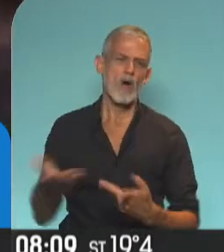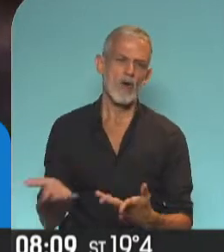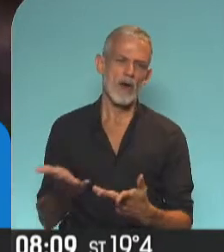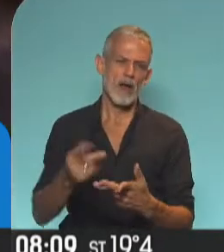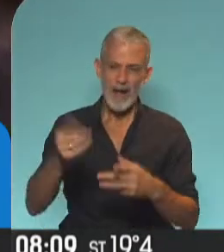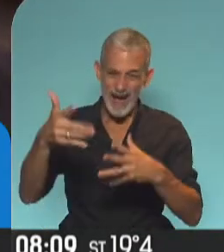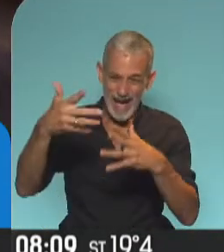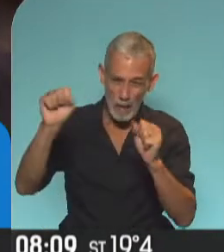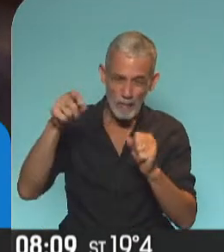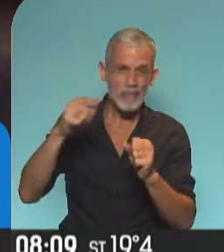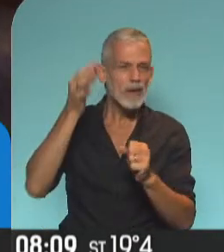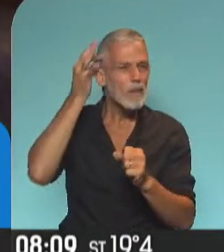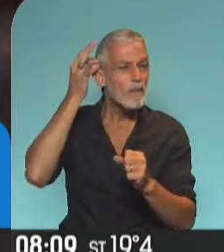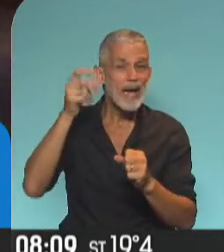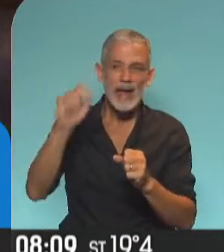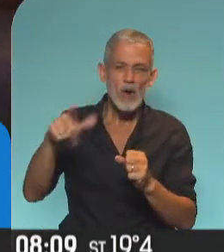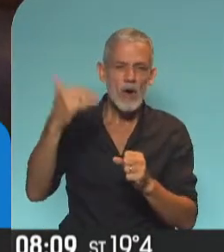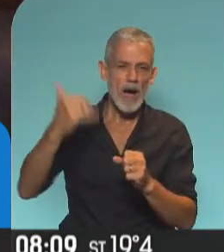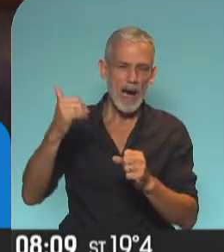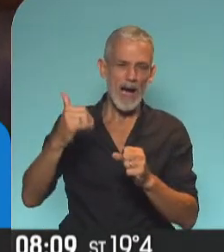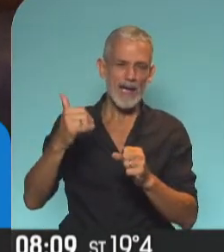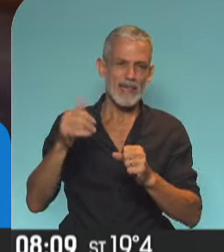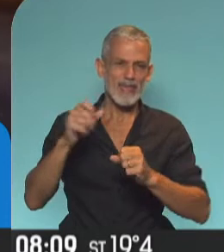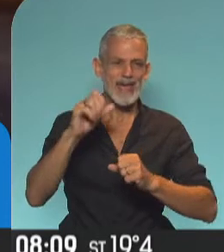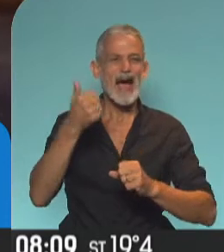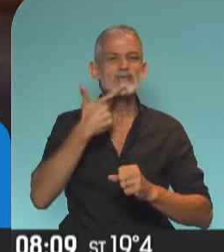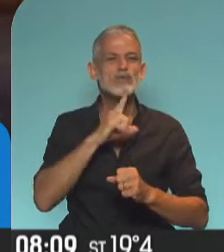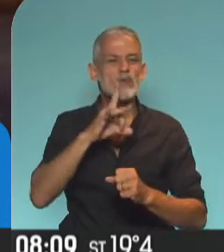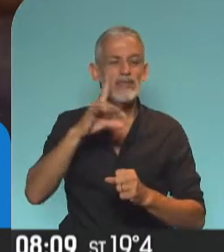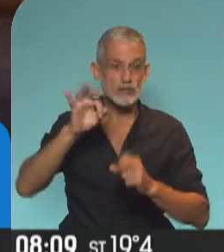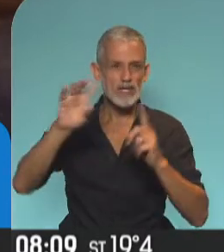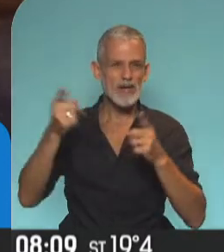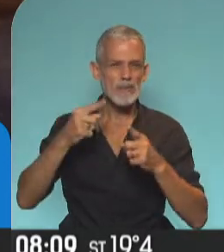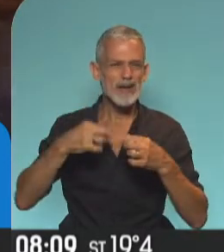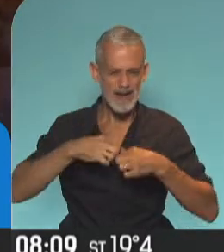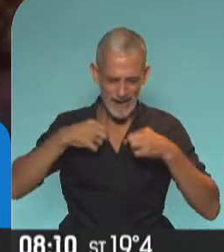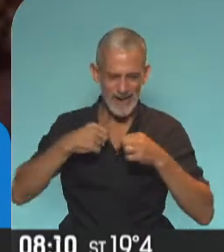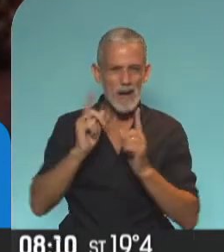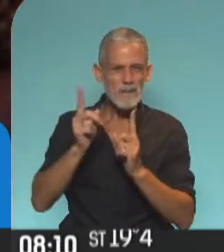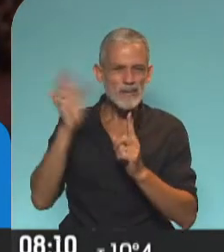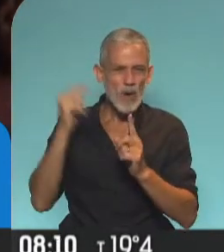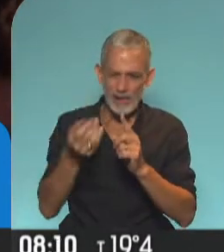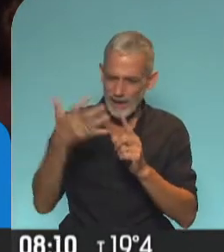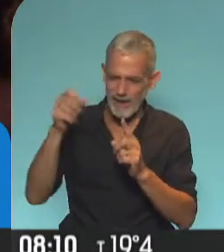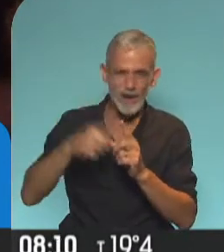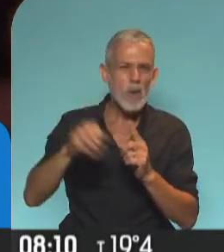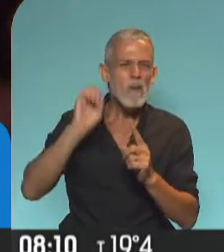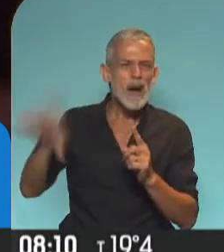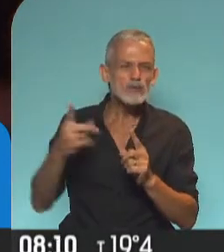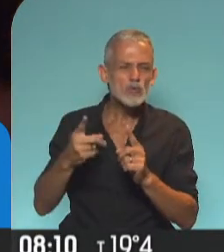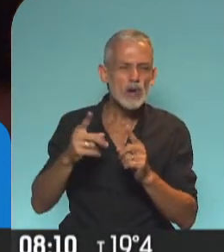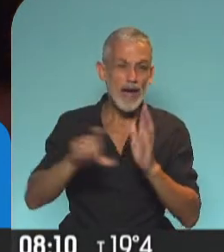los restos de cabello de Facundo Astudillo y además aquel famoso amuleto que había aparecido en un basural detrás de